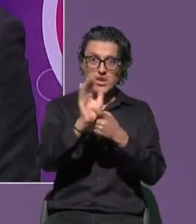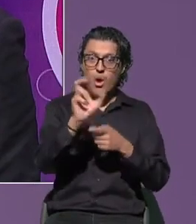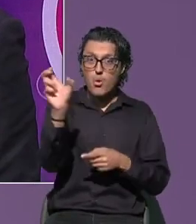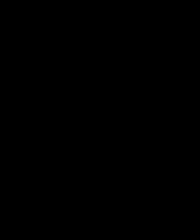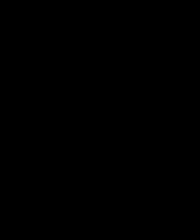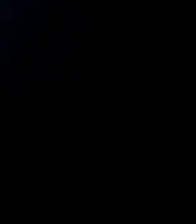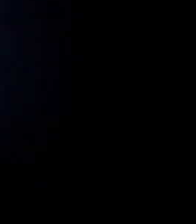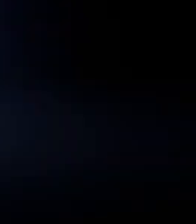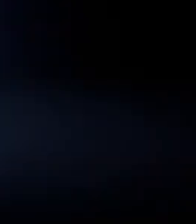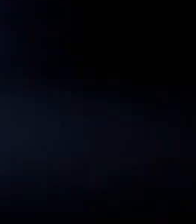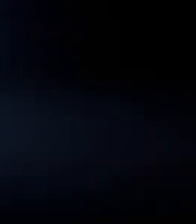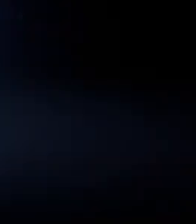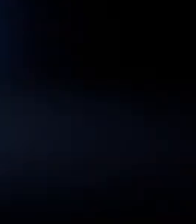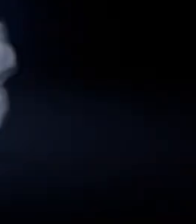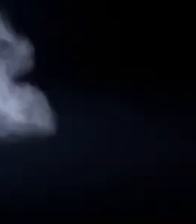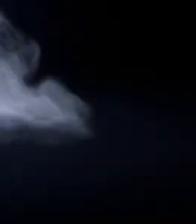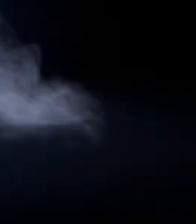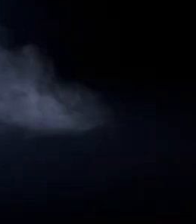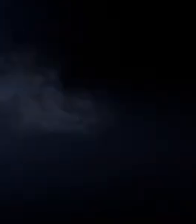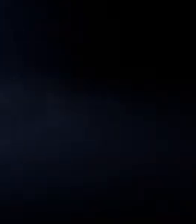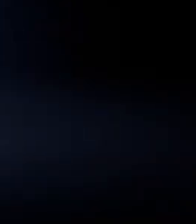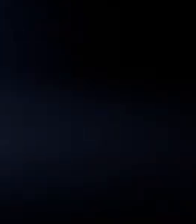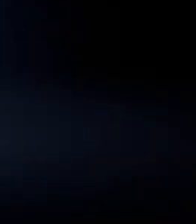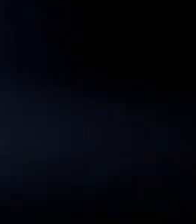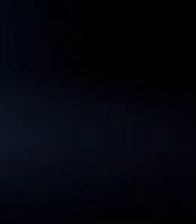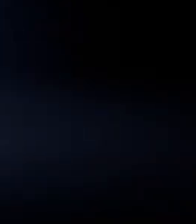por mentir tanto foreign